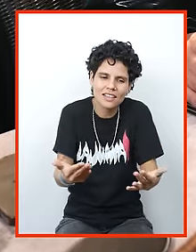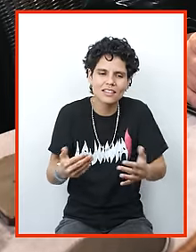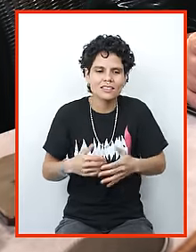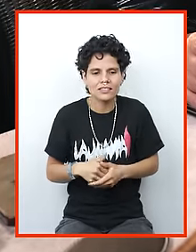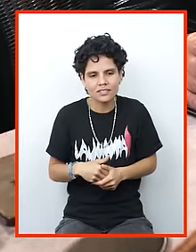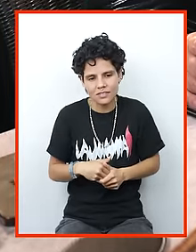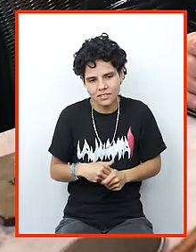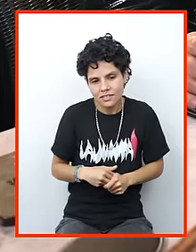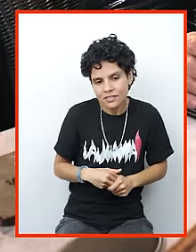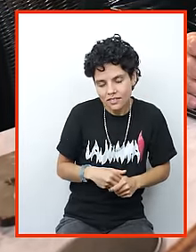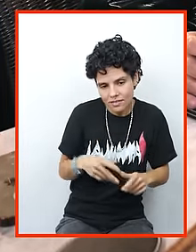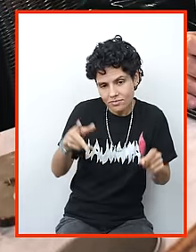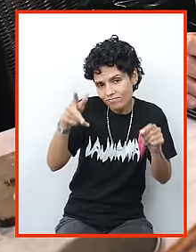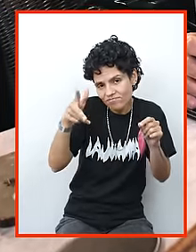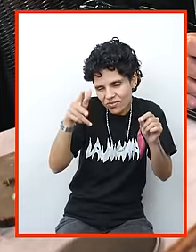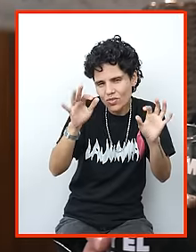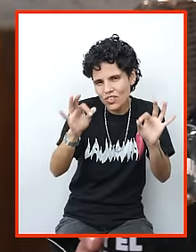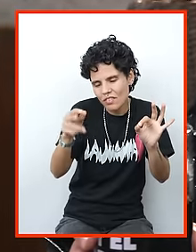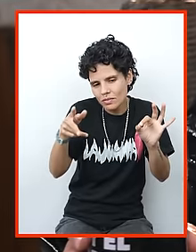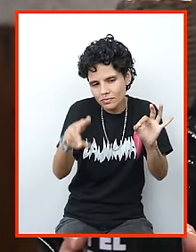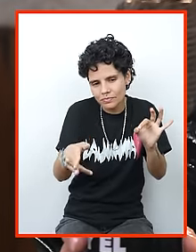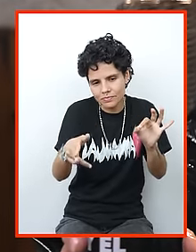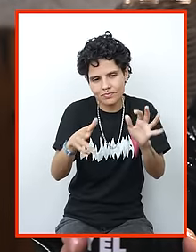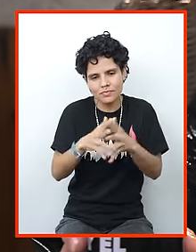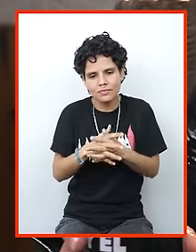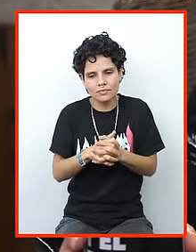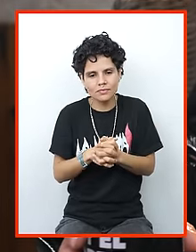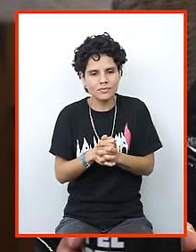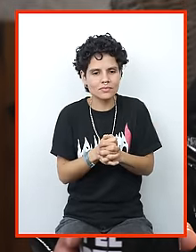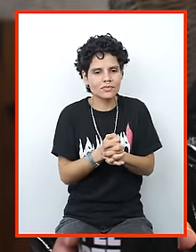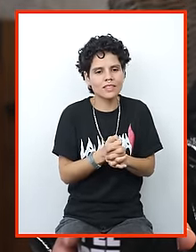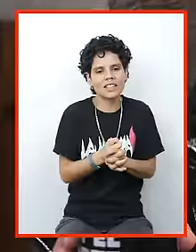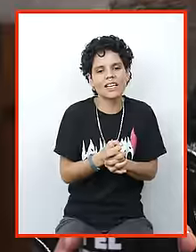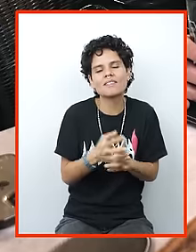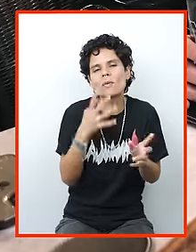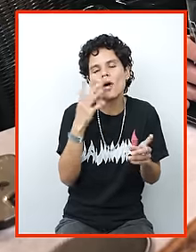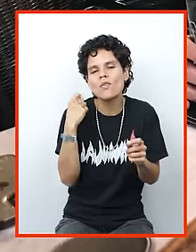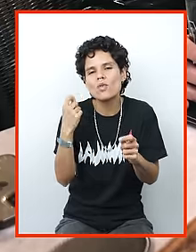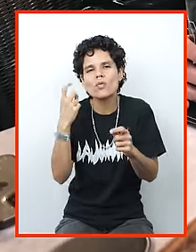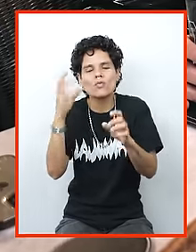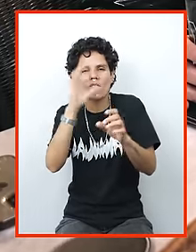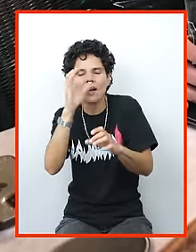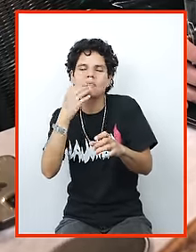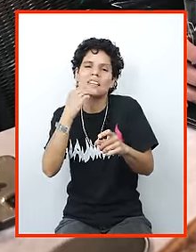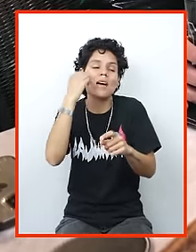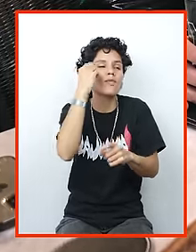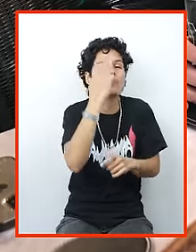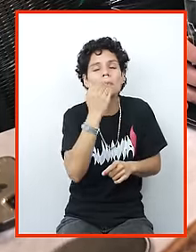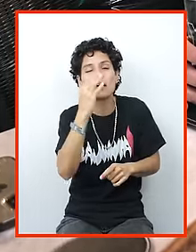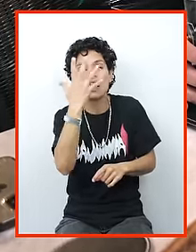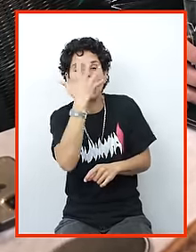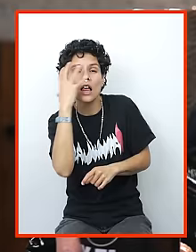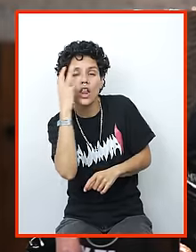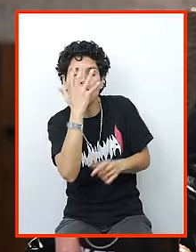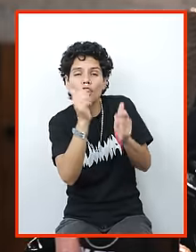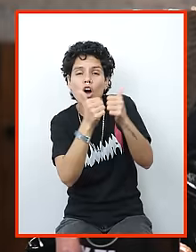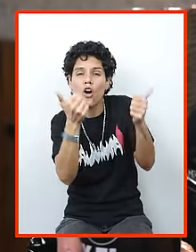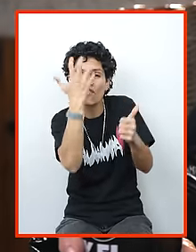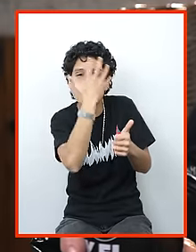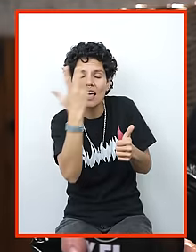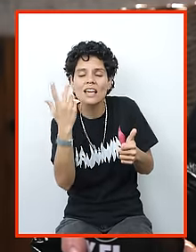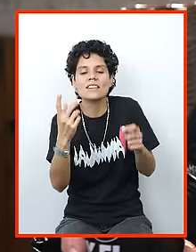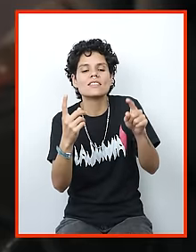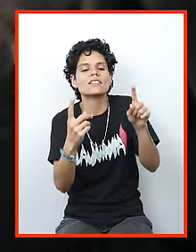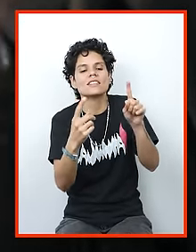llamo a doblar el Insikid, pero no quisimos. No quisimos ir tan lejos. Sí, ya. No quisimos ir tan lejos. Tuvimos varias ideas, traer al doble Chayanne, weá, pero eso está muy